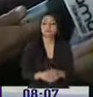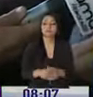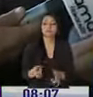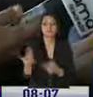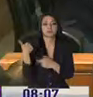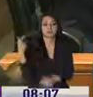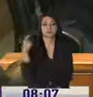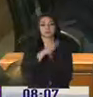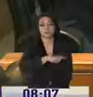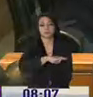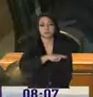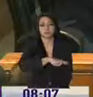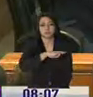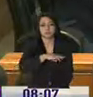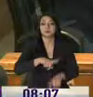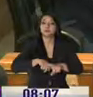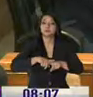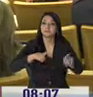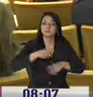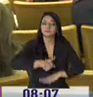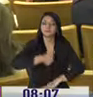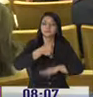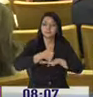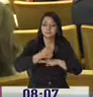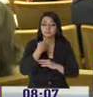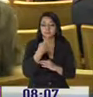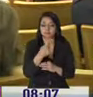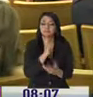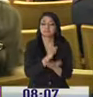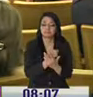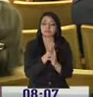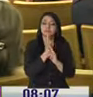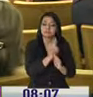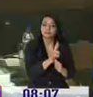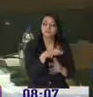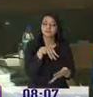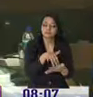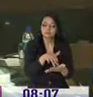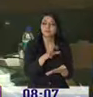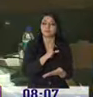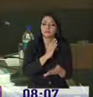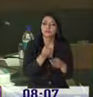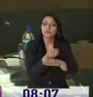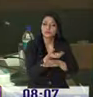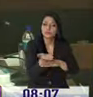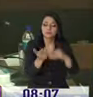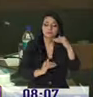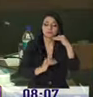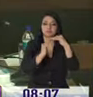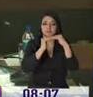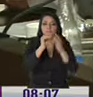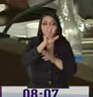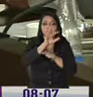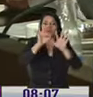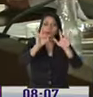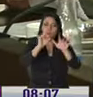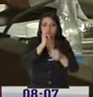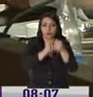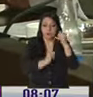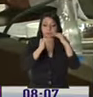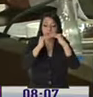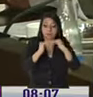municipio. Sin embargo, las autoridades señalaron que si bien el resultado del estudio técnico sugiere un alza máxima de 38 y una mínima de